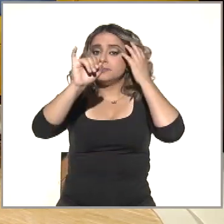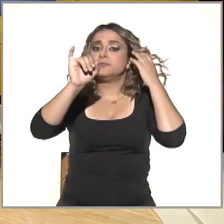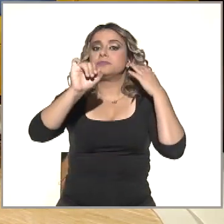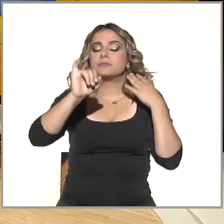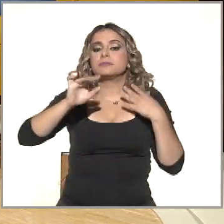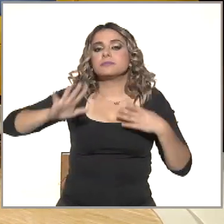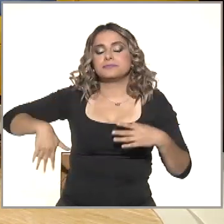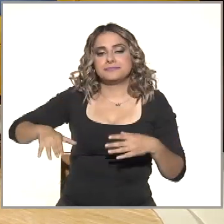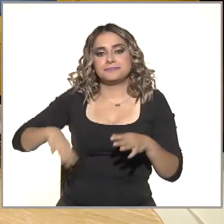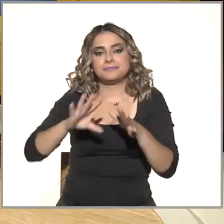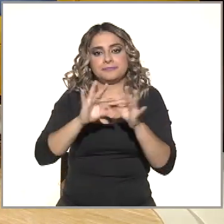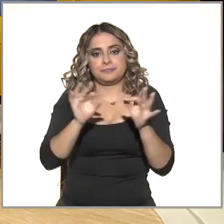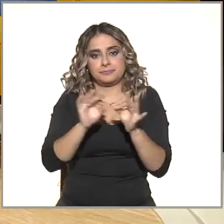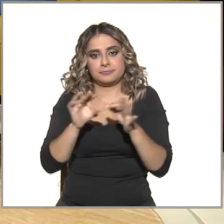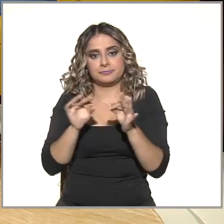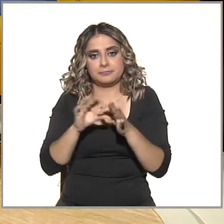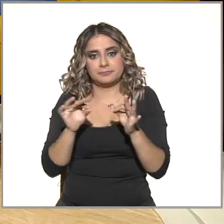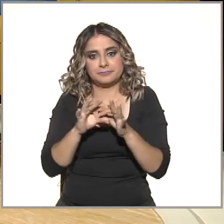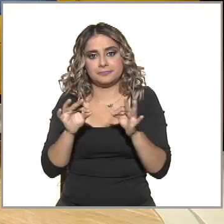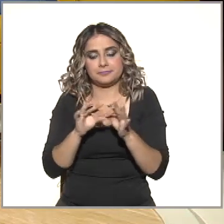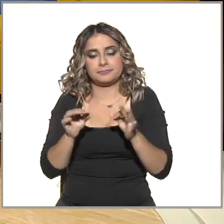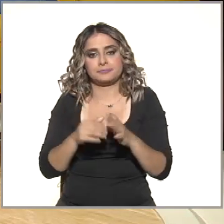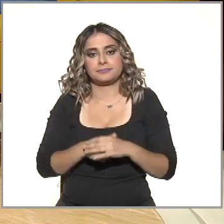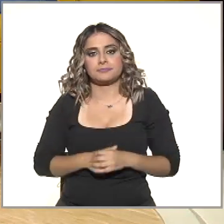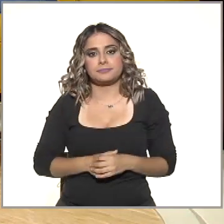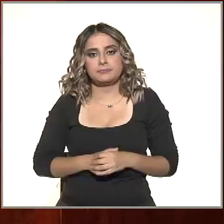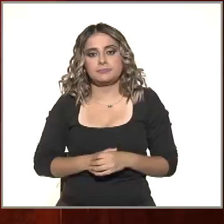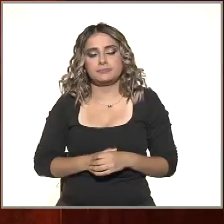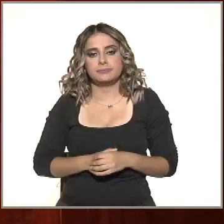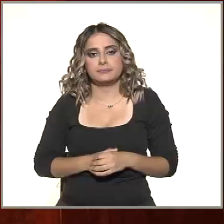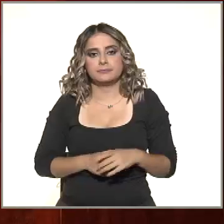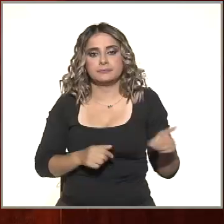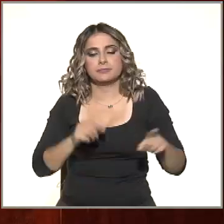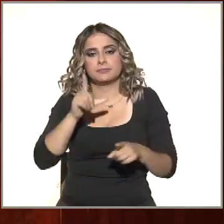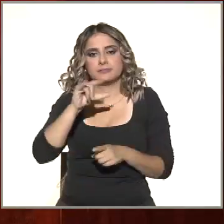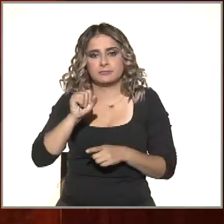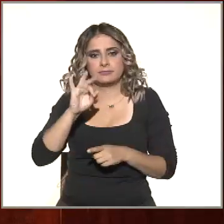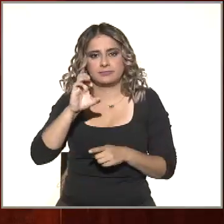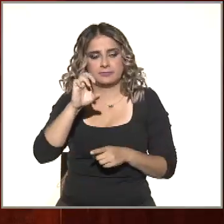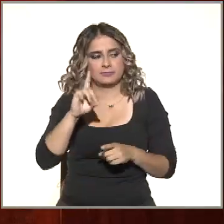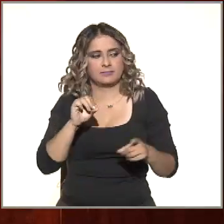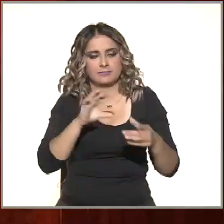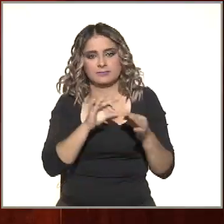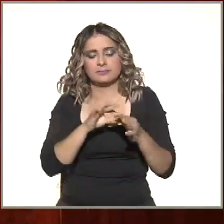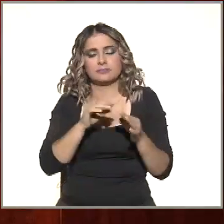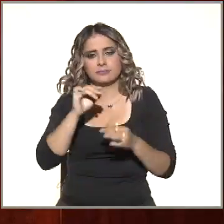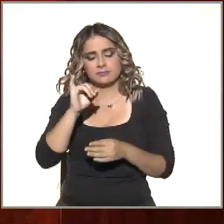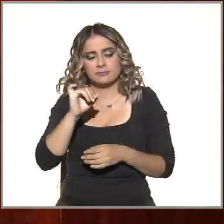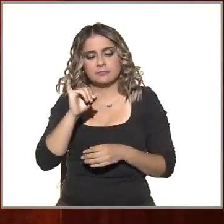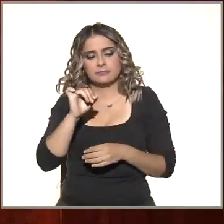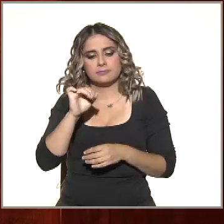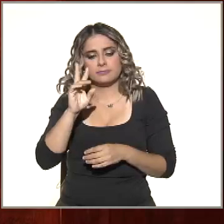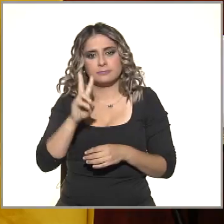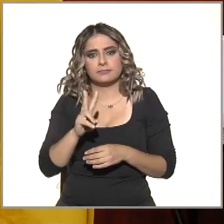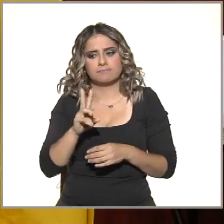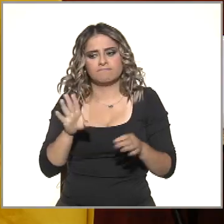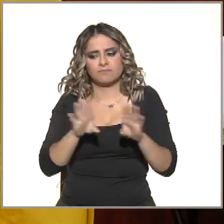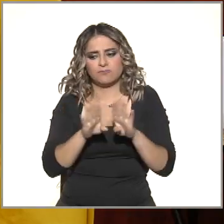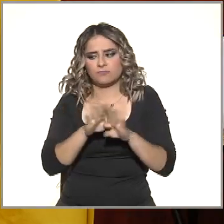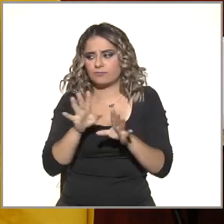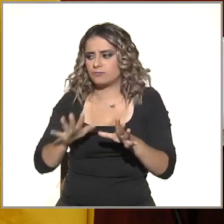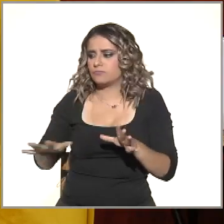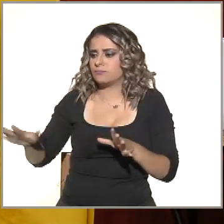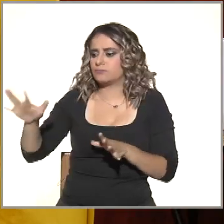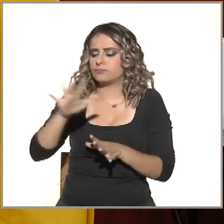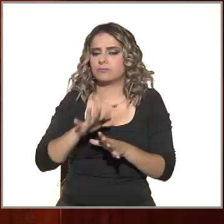lo que comentamos fuera de cámara, con el doctor, con Luis Fernando, justo de cómo la misma sociedad,